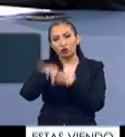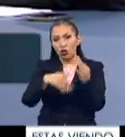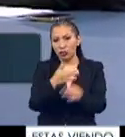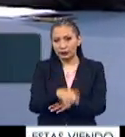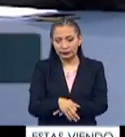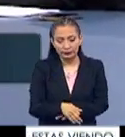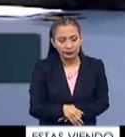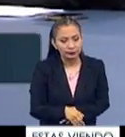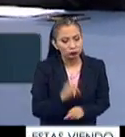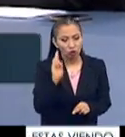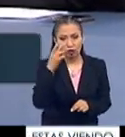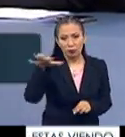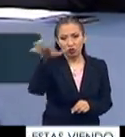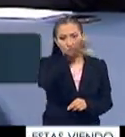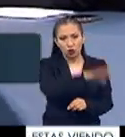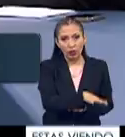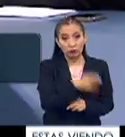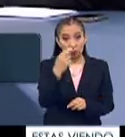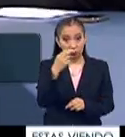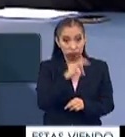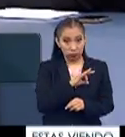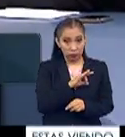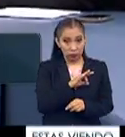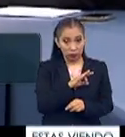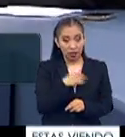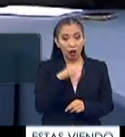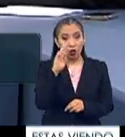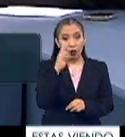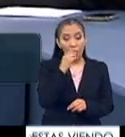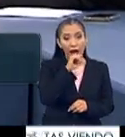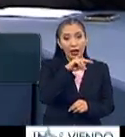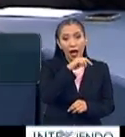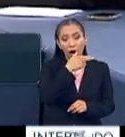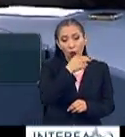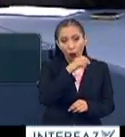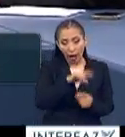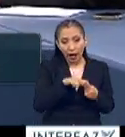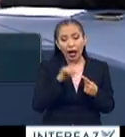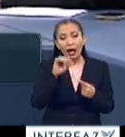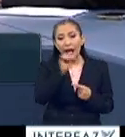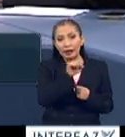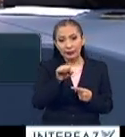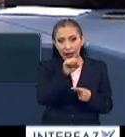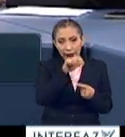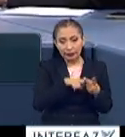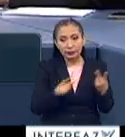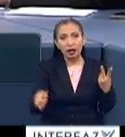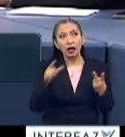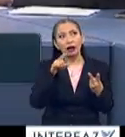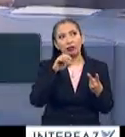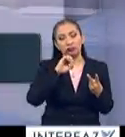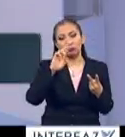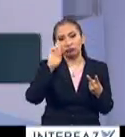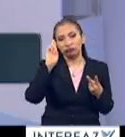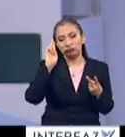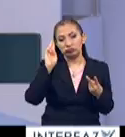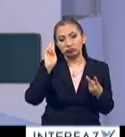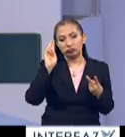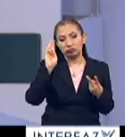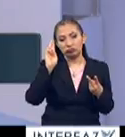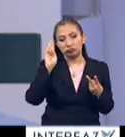todas, ¿se pueden decir nombres? Sí, está. La Universidad de Anáhuac, la Universidad La Salle, claro que la